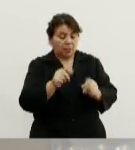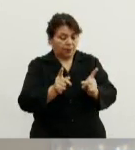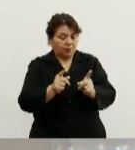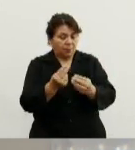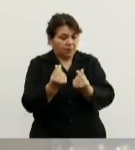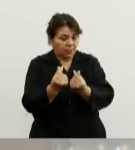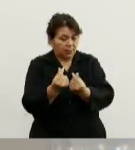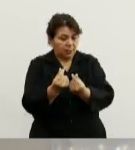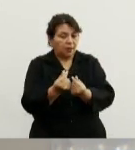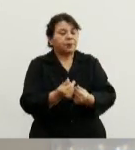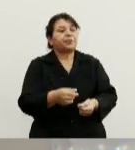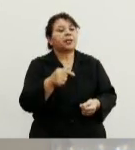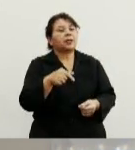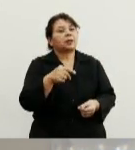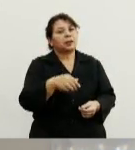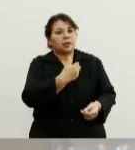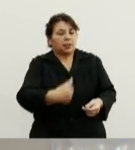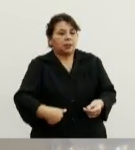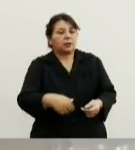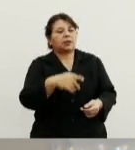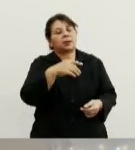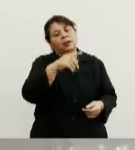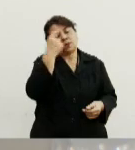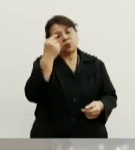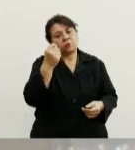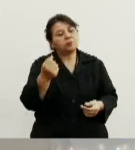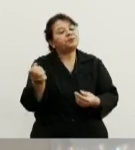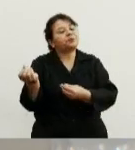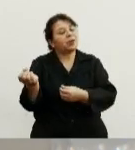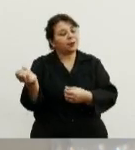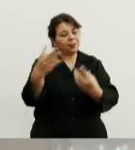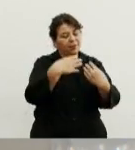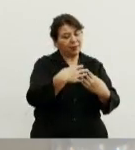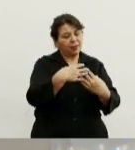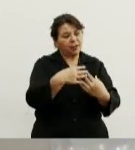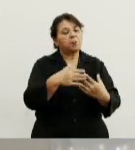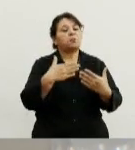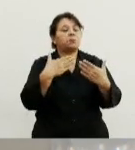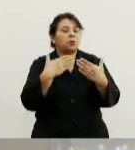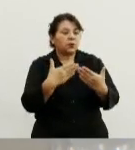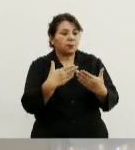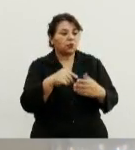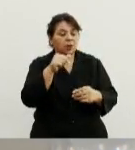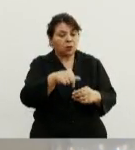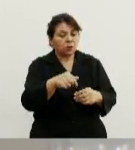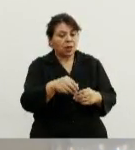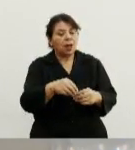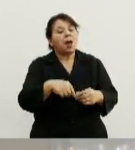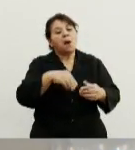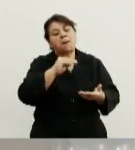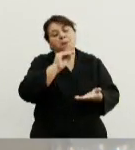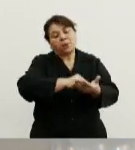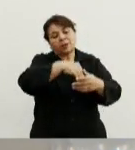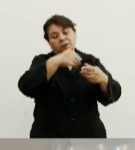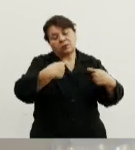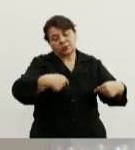de ser enviados por el ministerio de salud de la nación ahondaremos más en la compra de equipamientos de protección personal